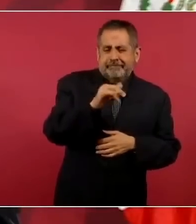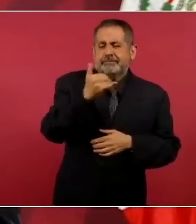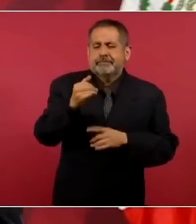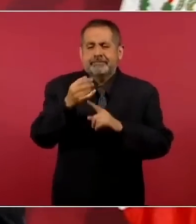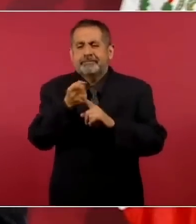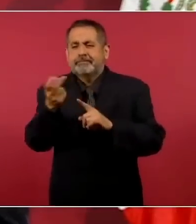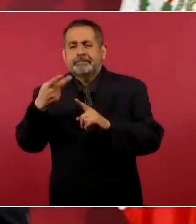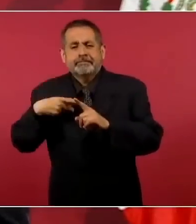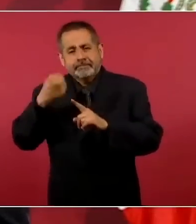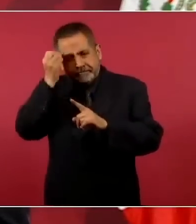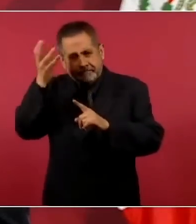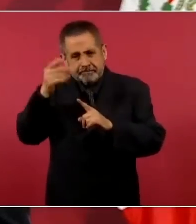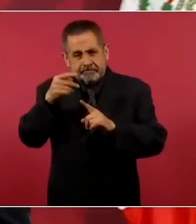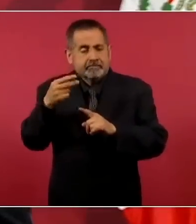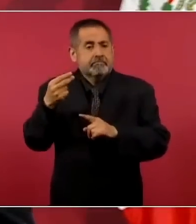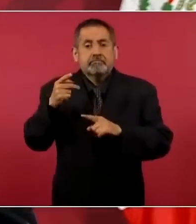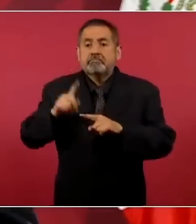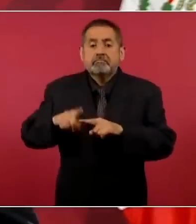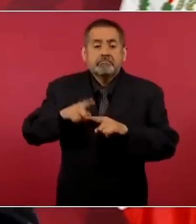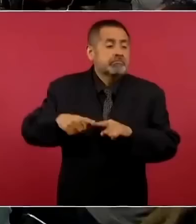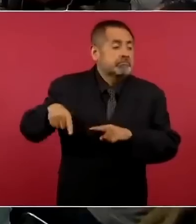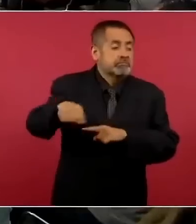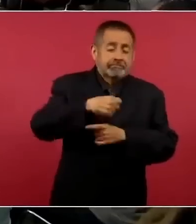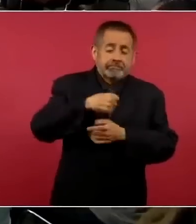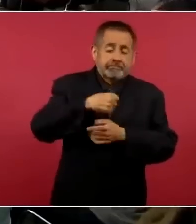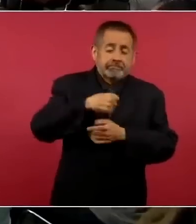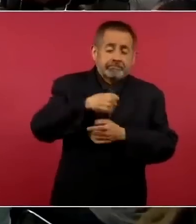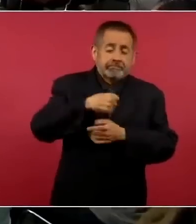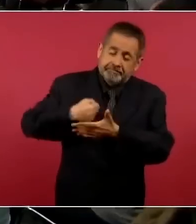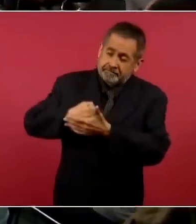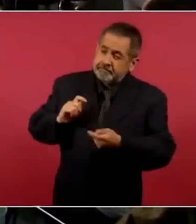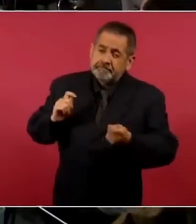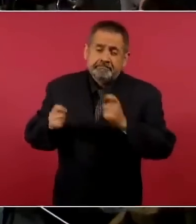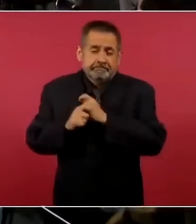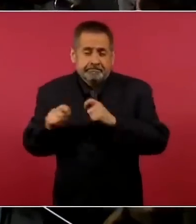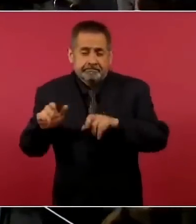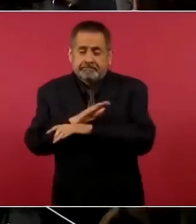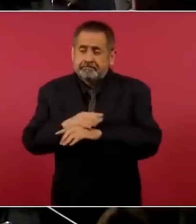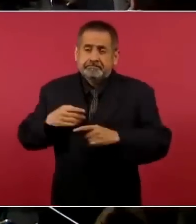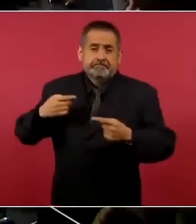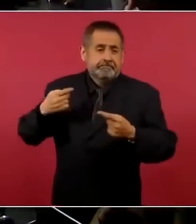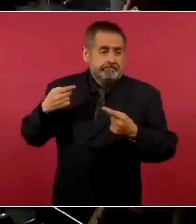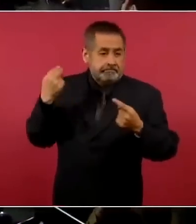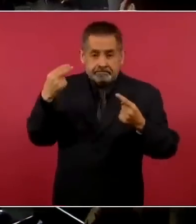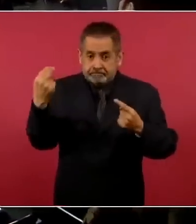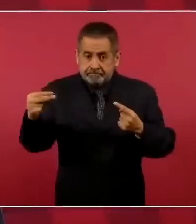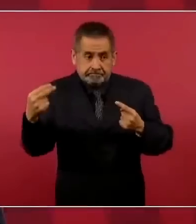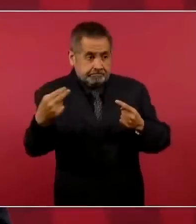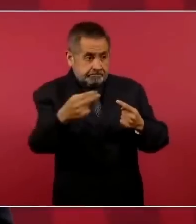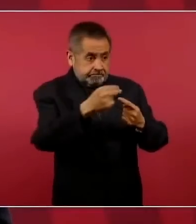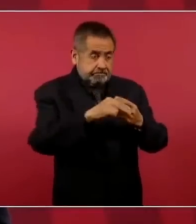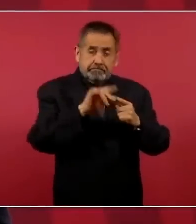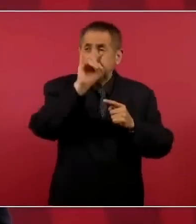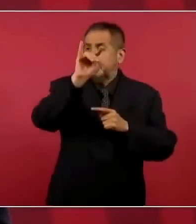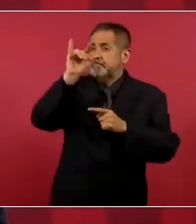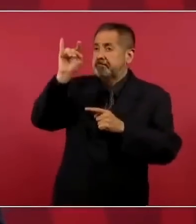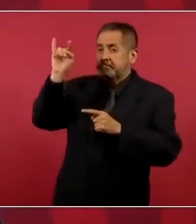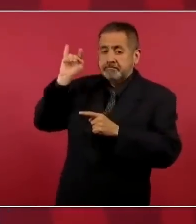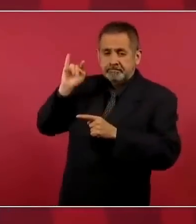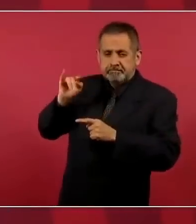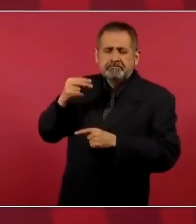los que contribuyeron a los cambios en México hasta ahora, que ya son